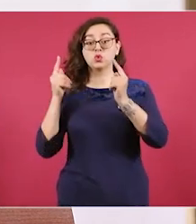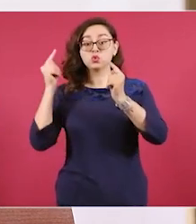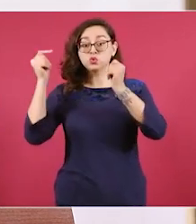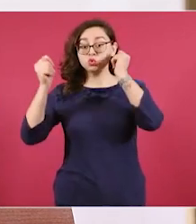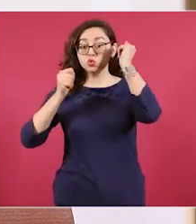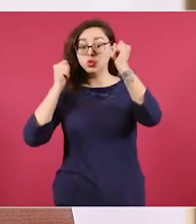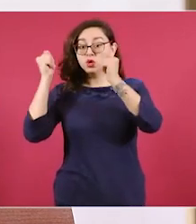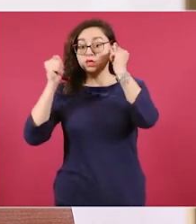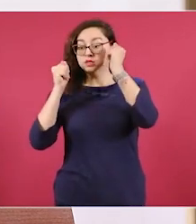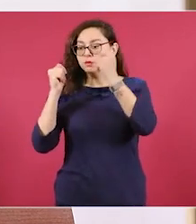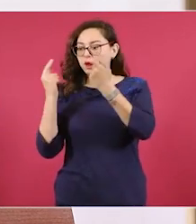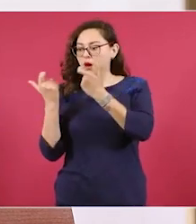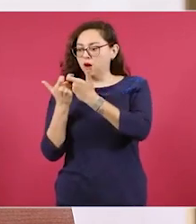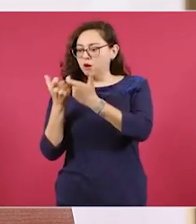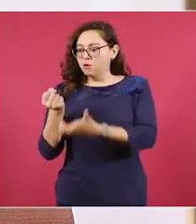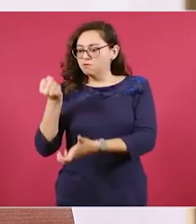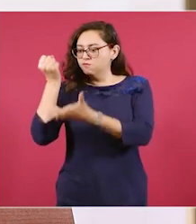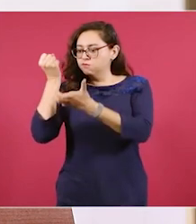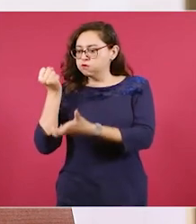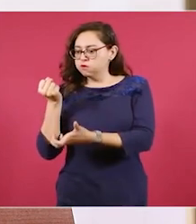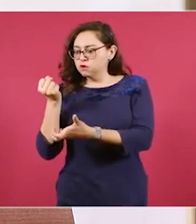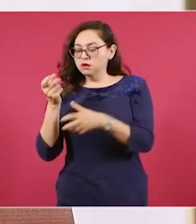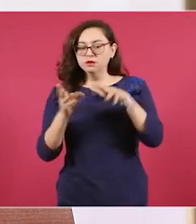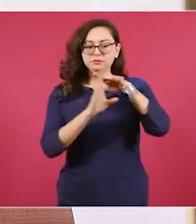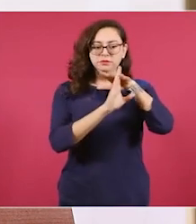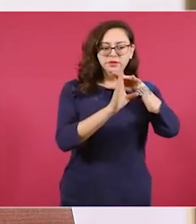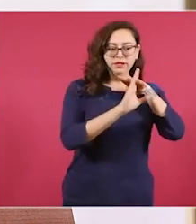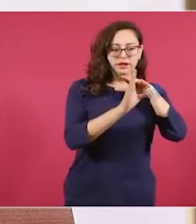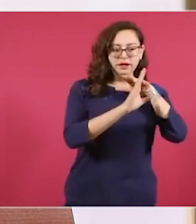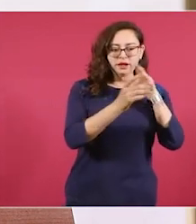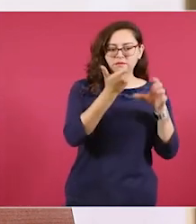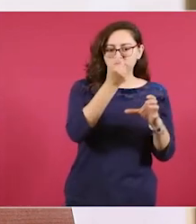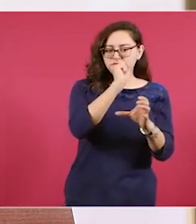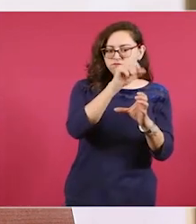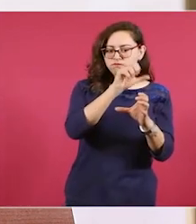el monto que significan las remesas,